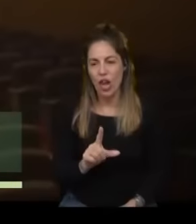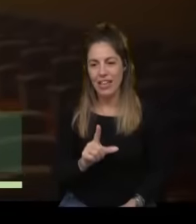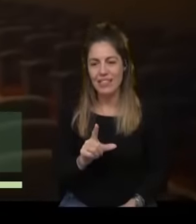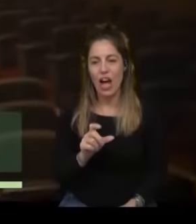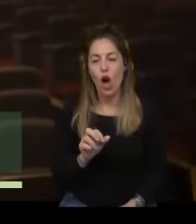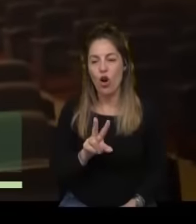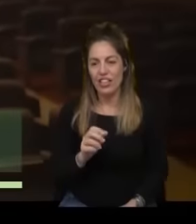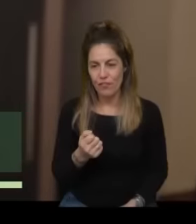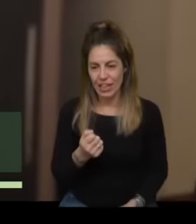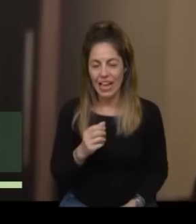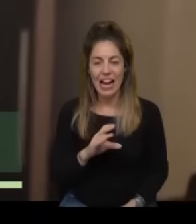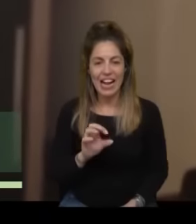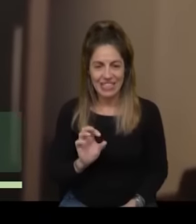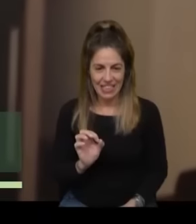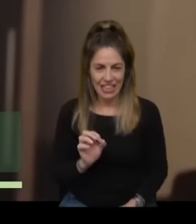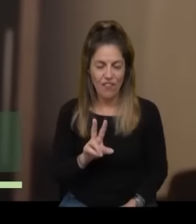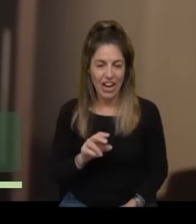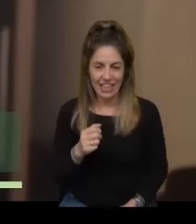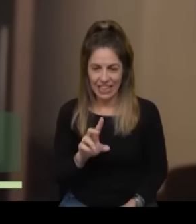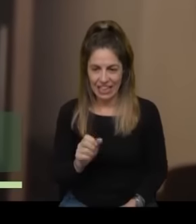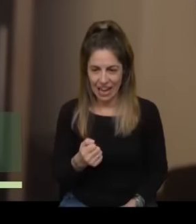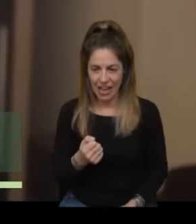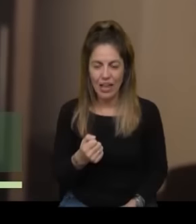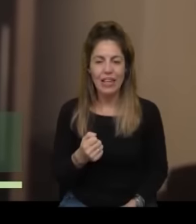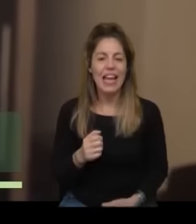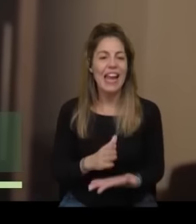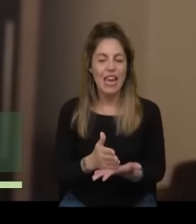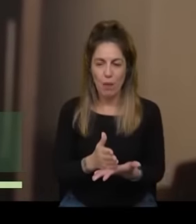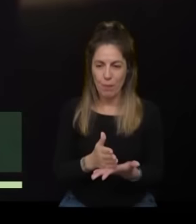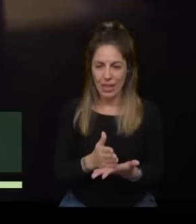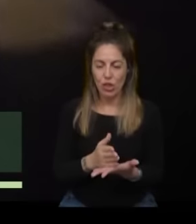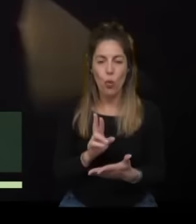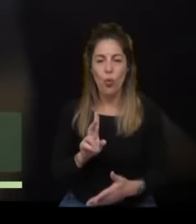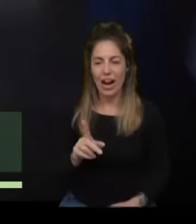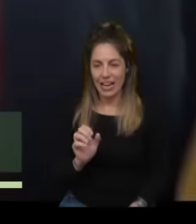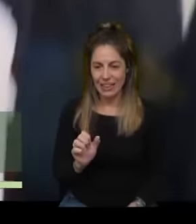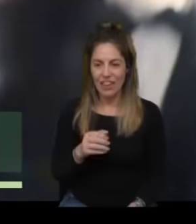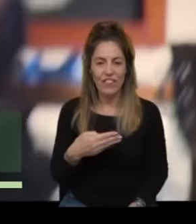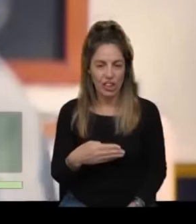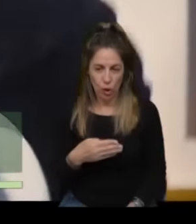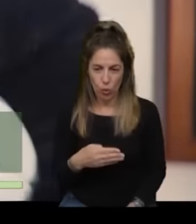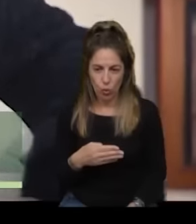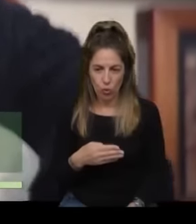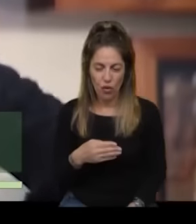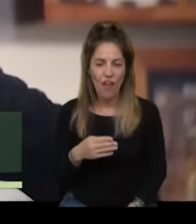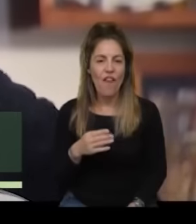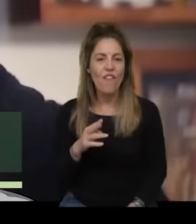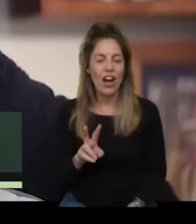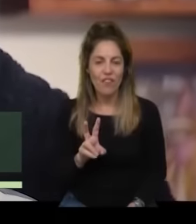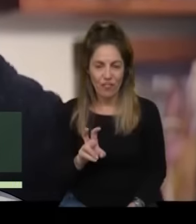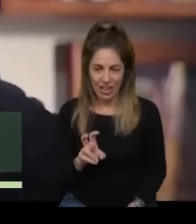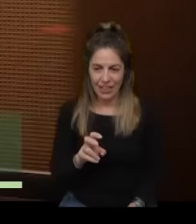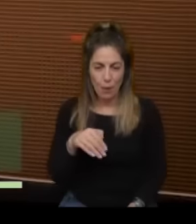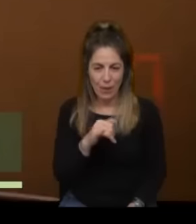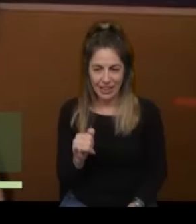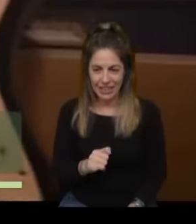Olivera, Sebastián Cáceres, Guillermo Varela y Naitan Nández. En el medio campo, Manuel Ugarte, Rodrigo Bentancur, Federico Valverde, Emiliano Martínez,